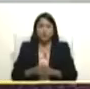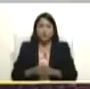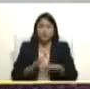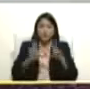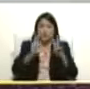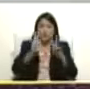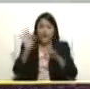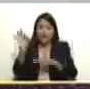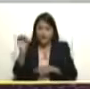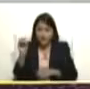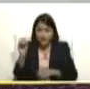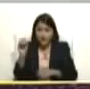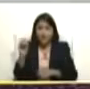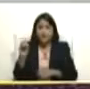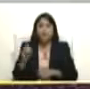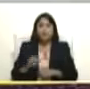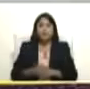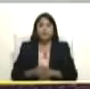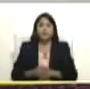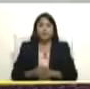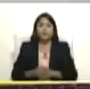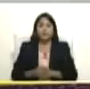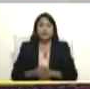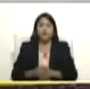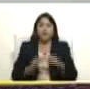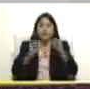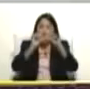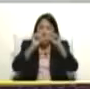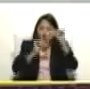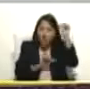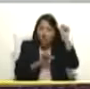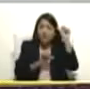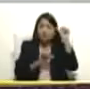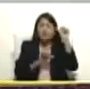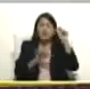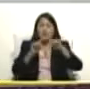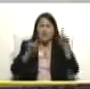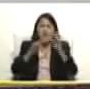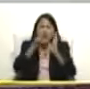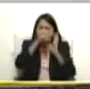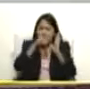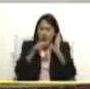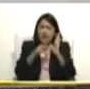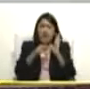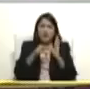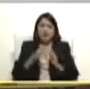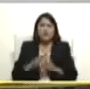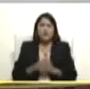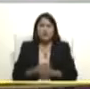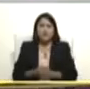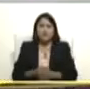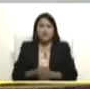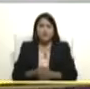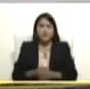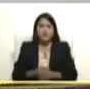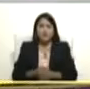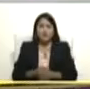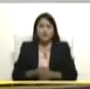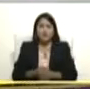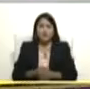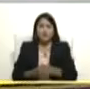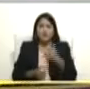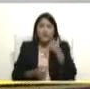70, que es extenso, pero yo lo voy a leer como lo leería